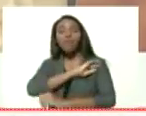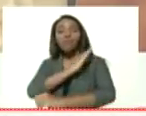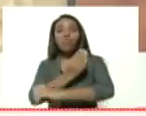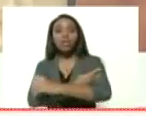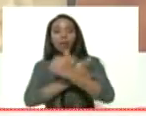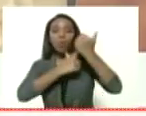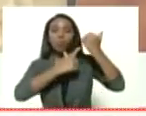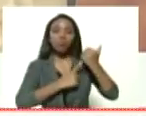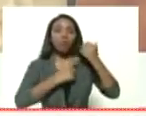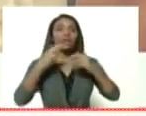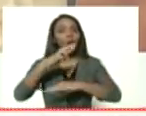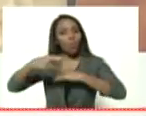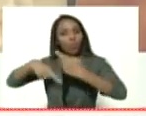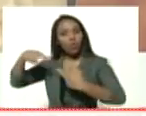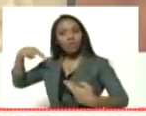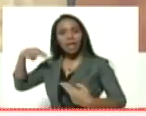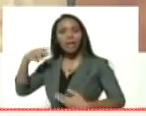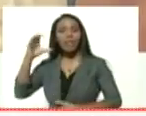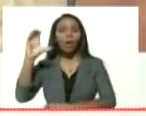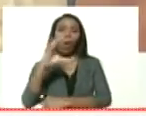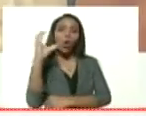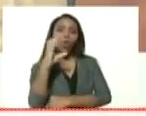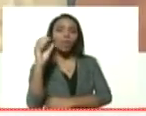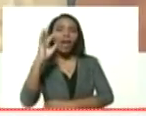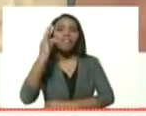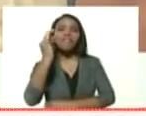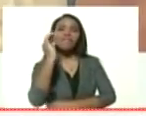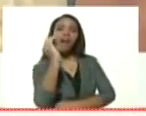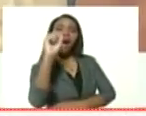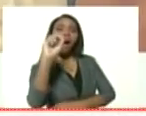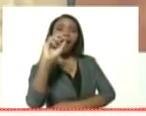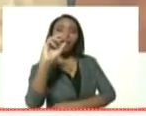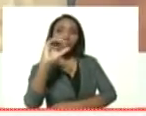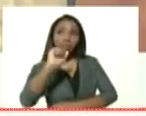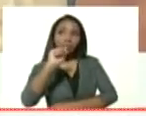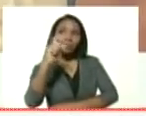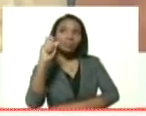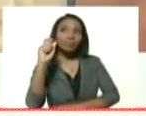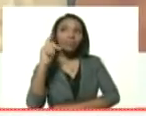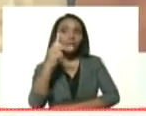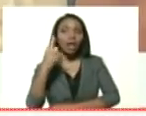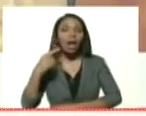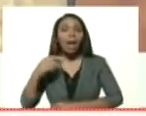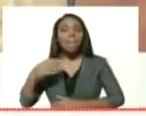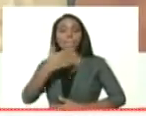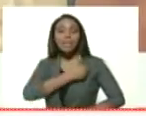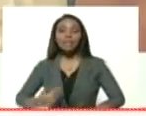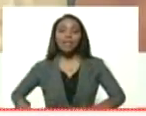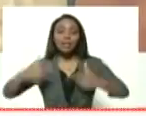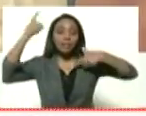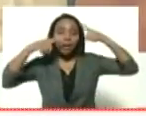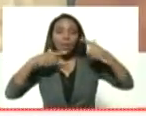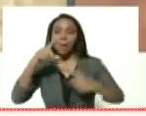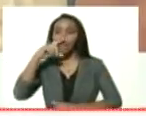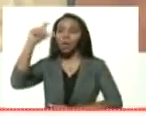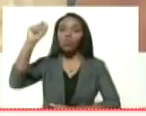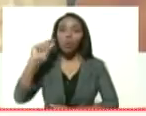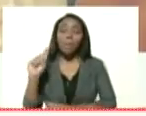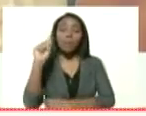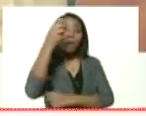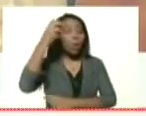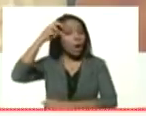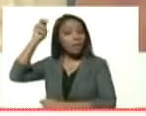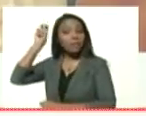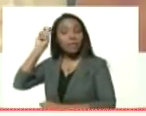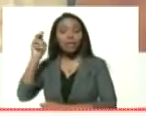Armadas Revolucionarias de Colombia, FARC. El comandante Hugo Chávez y Nicolás Maduro, primero como canciller